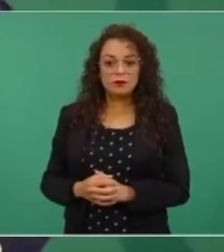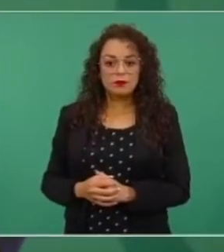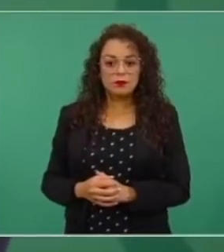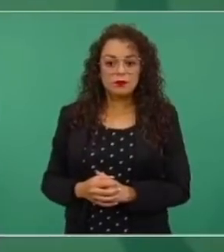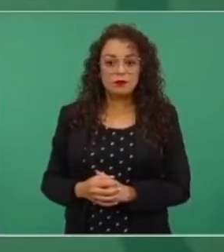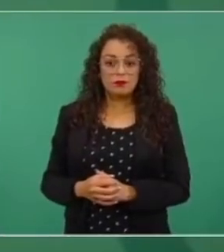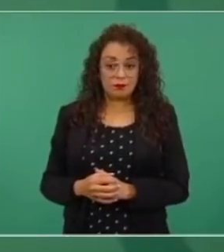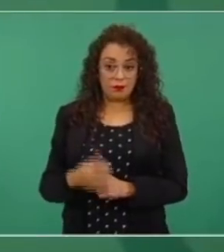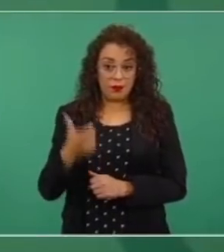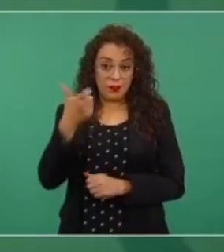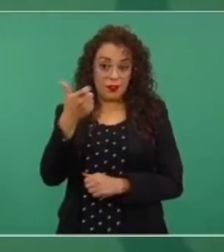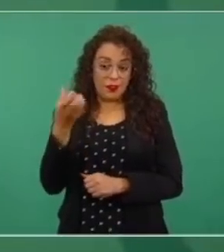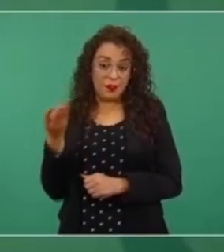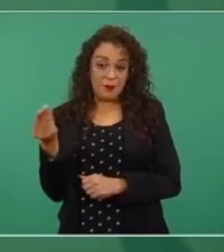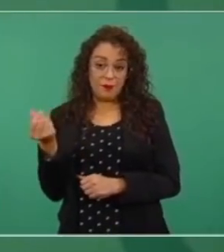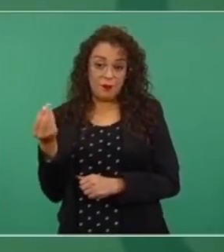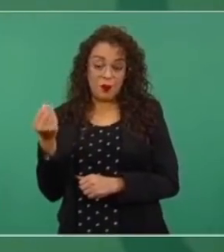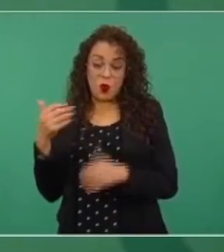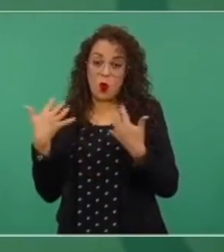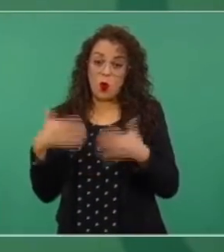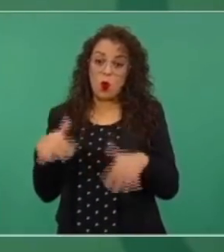por euros,